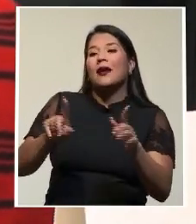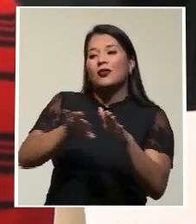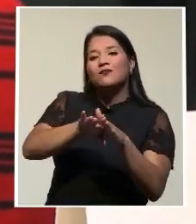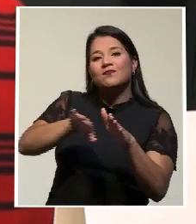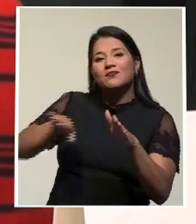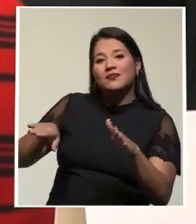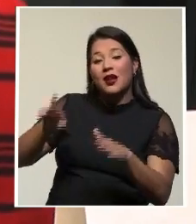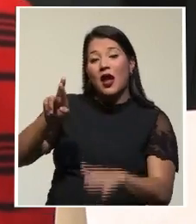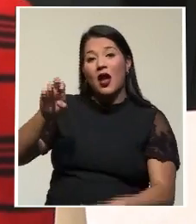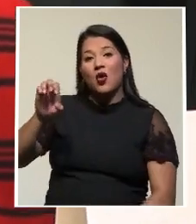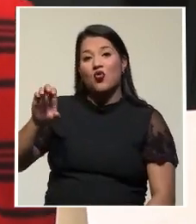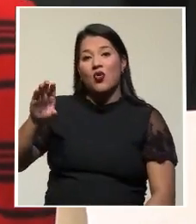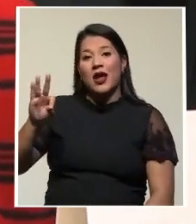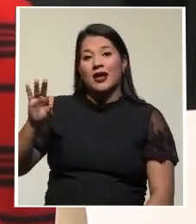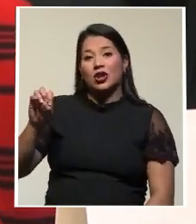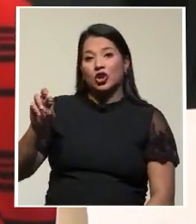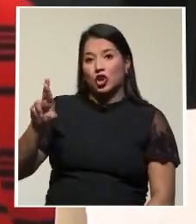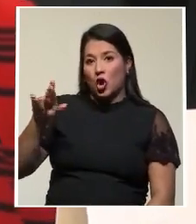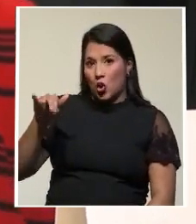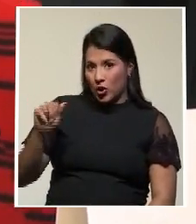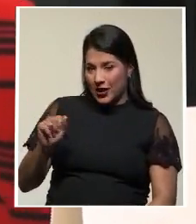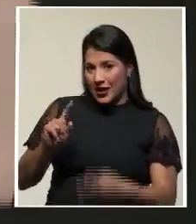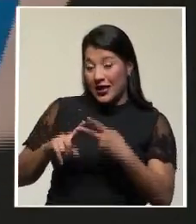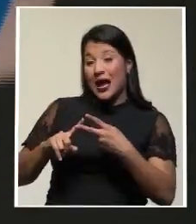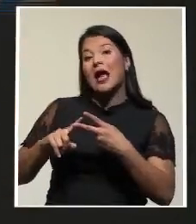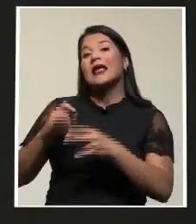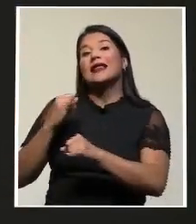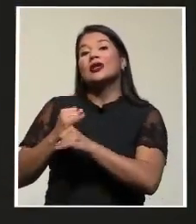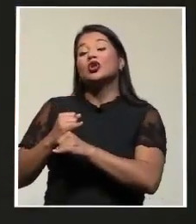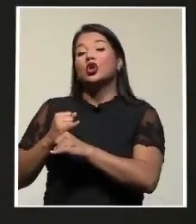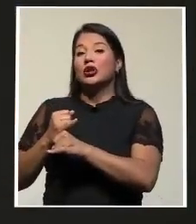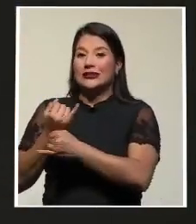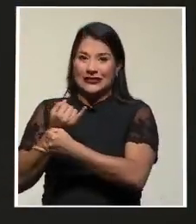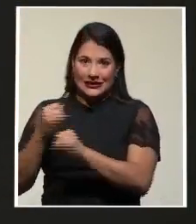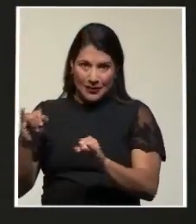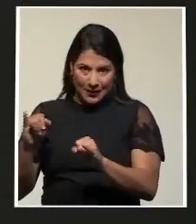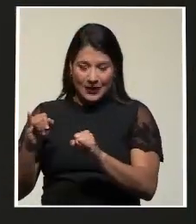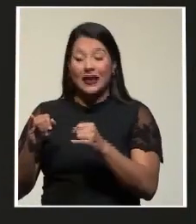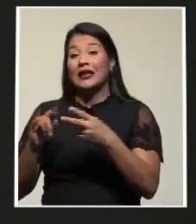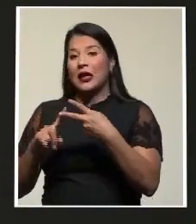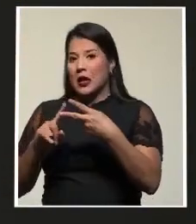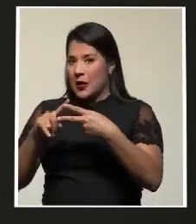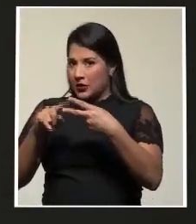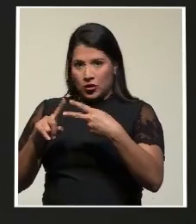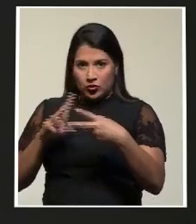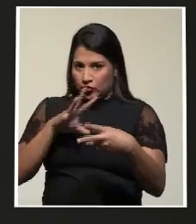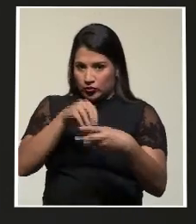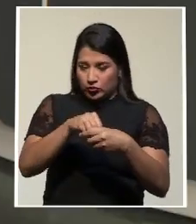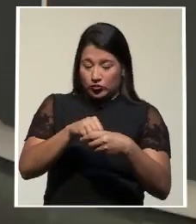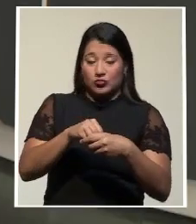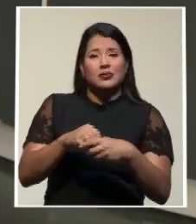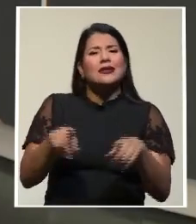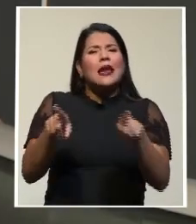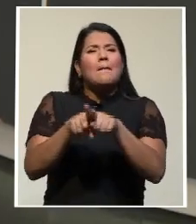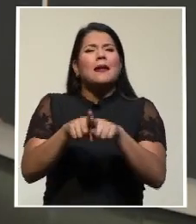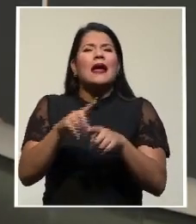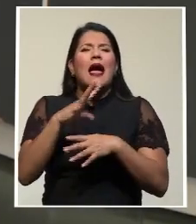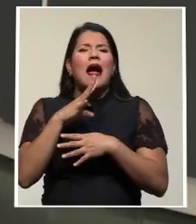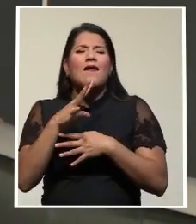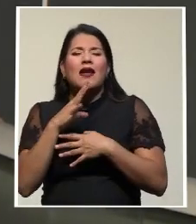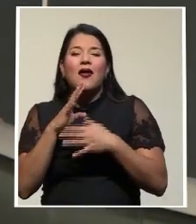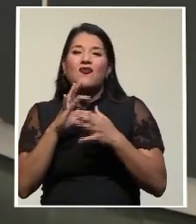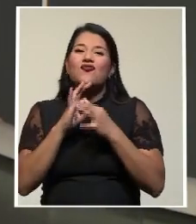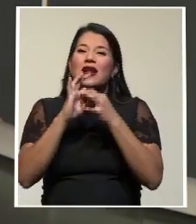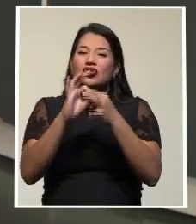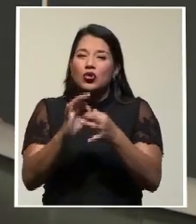instituciones autónomas y poderes independientes. Acá también se hablaba, pues, digamos, de cierta